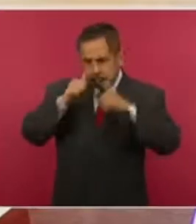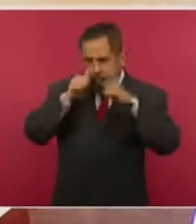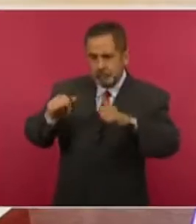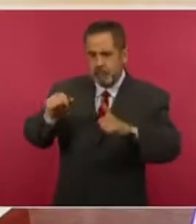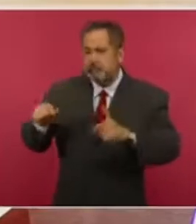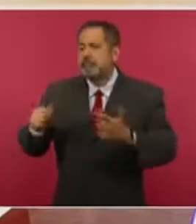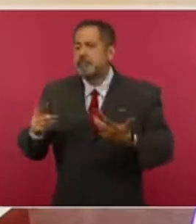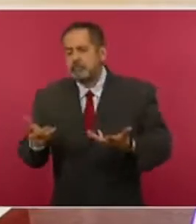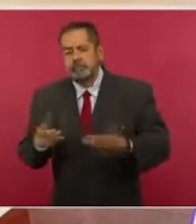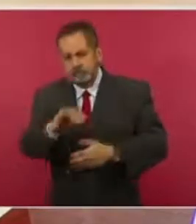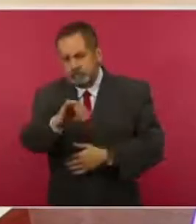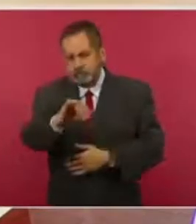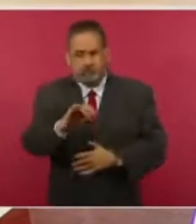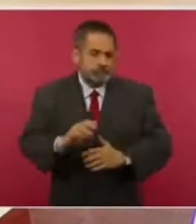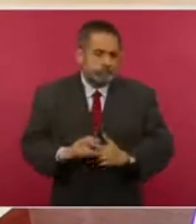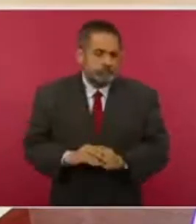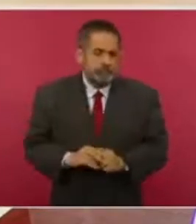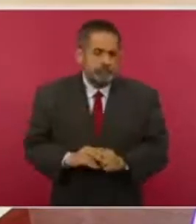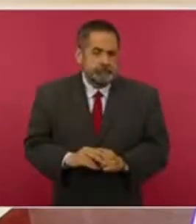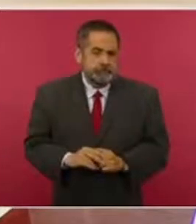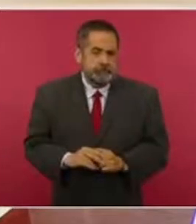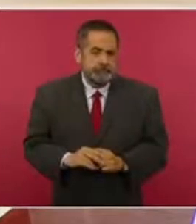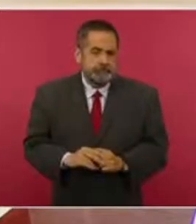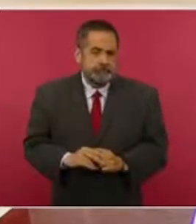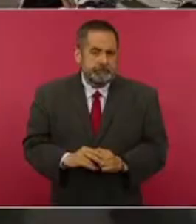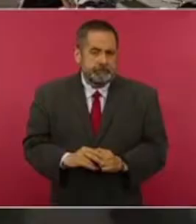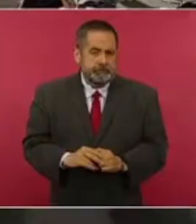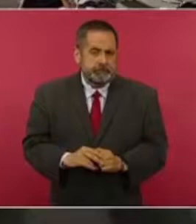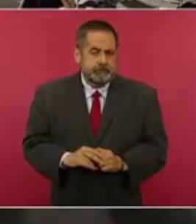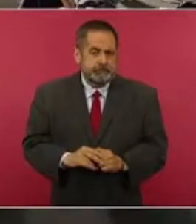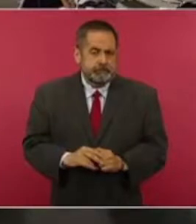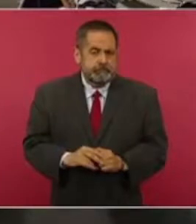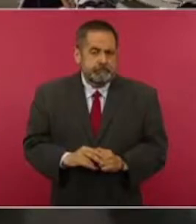asuntos. Además, en efecto,